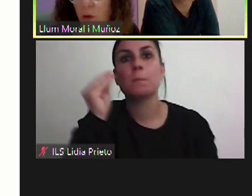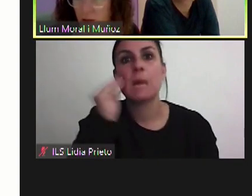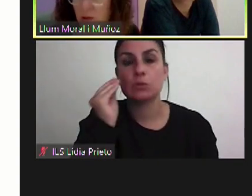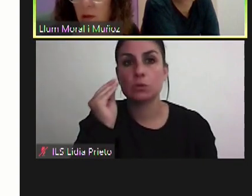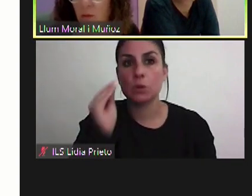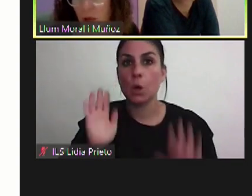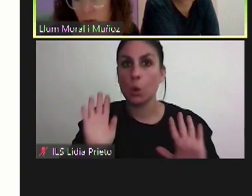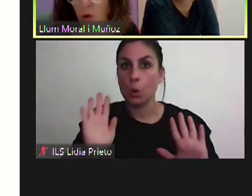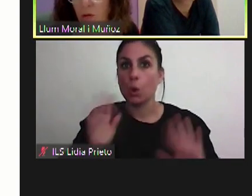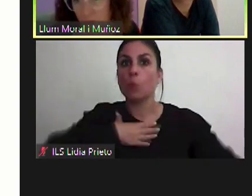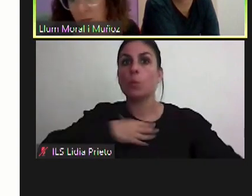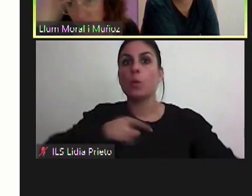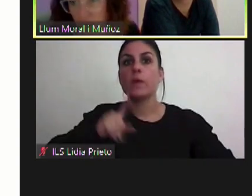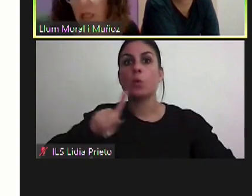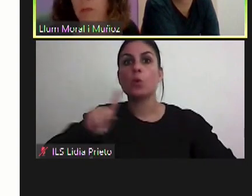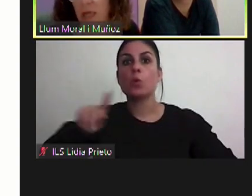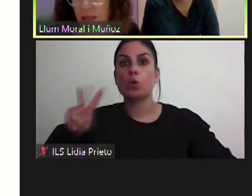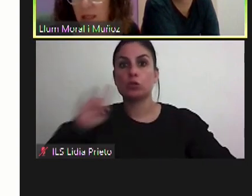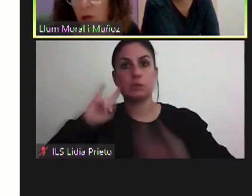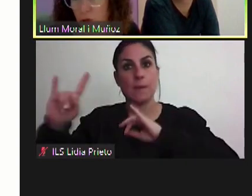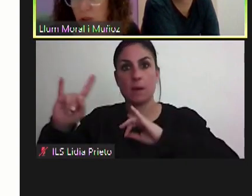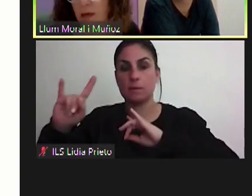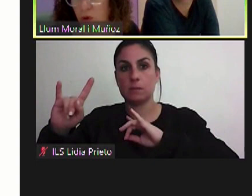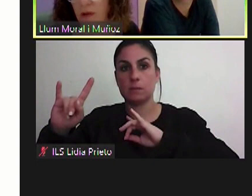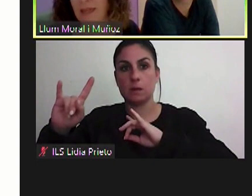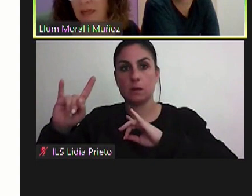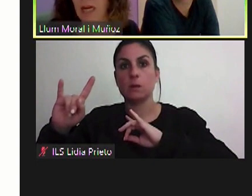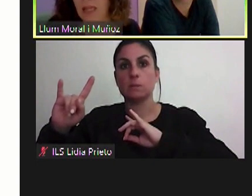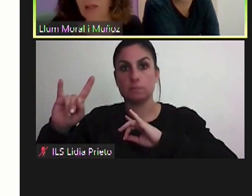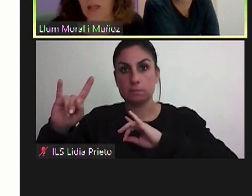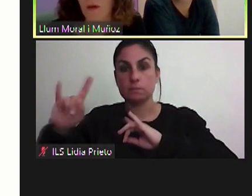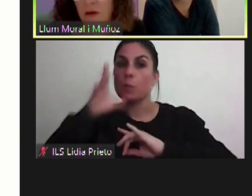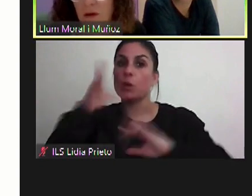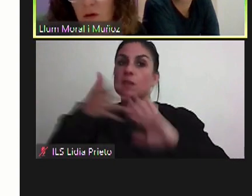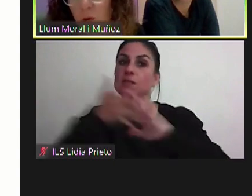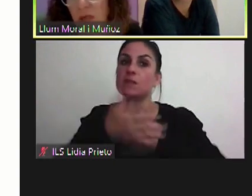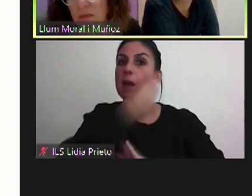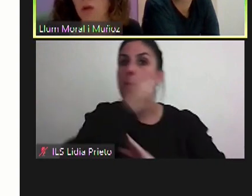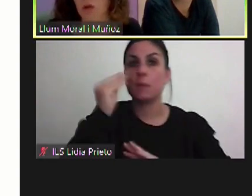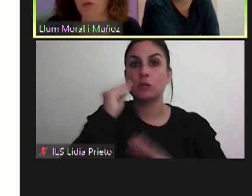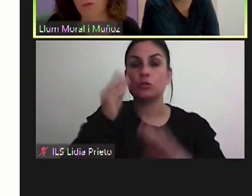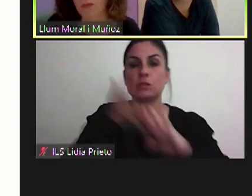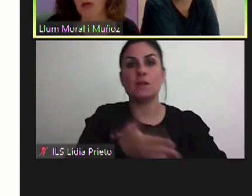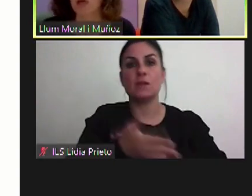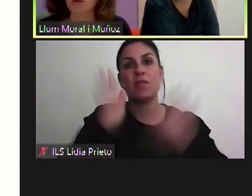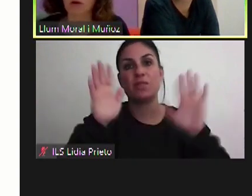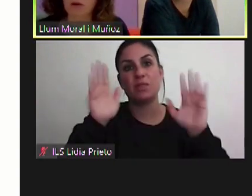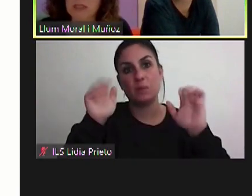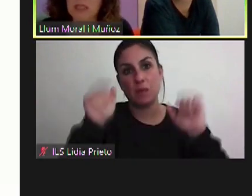llamar 112, porque a lo mejor se despide antes de lo que consideremos. Hay ciertos comportamientos que